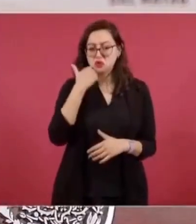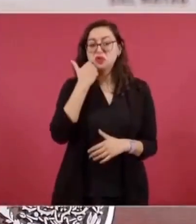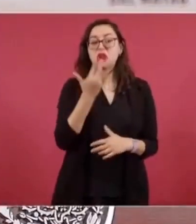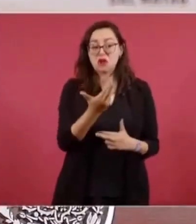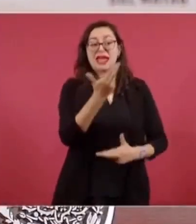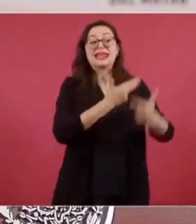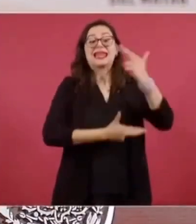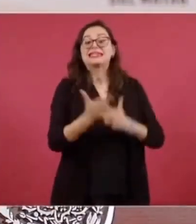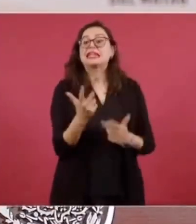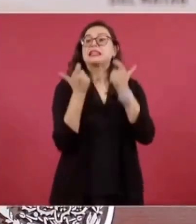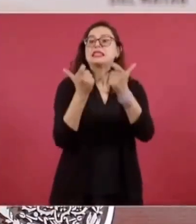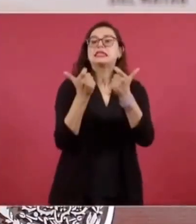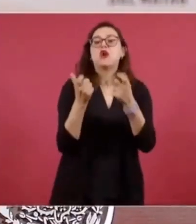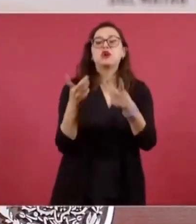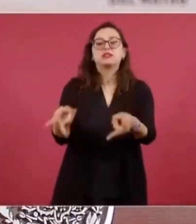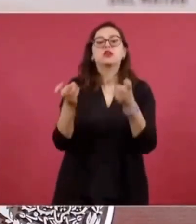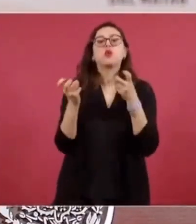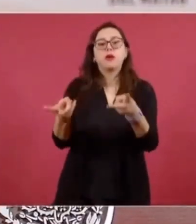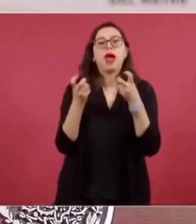Pero lo que se robaron,